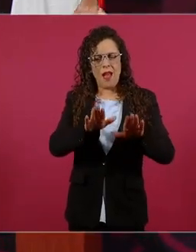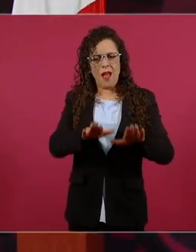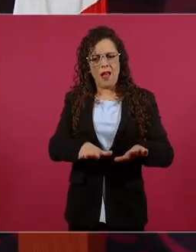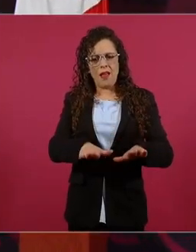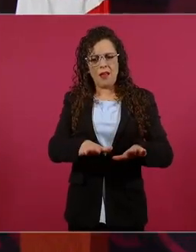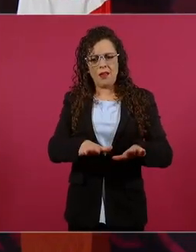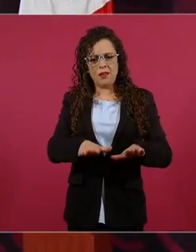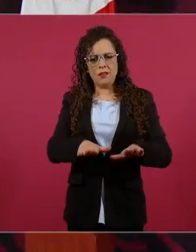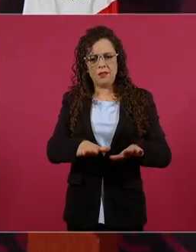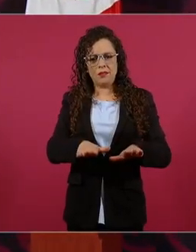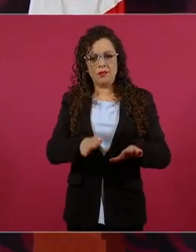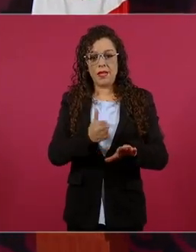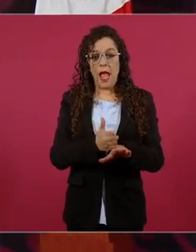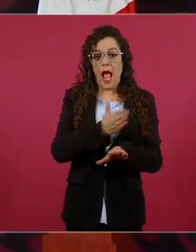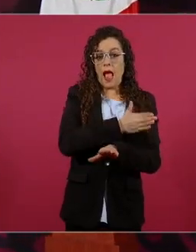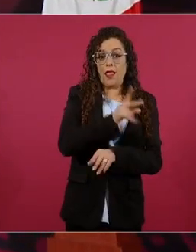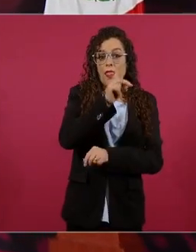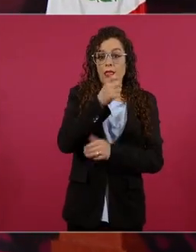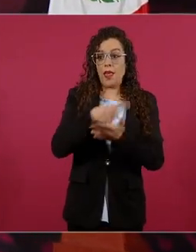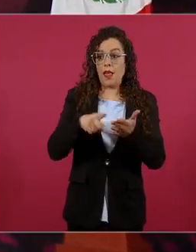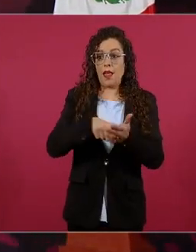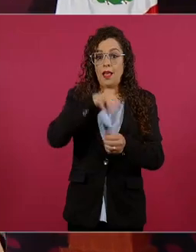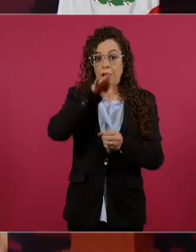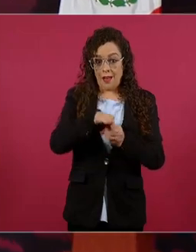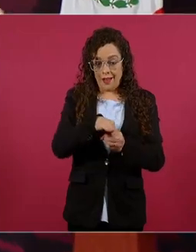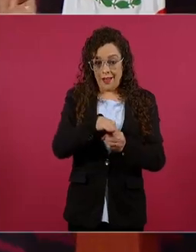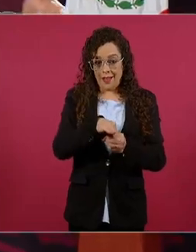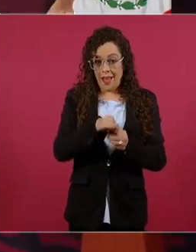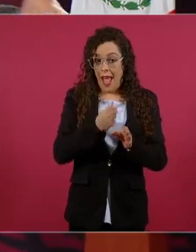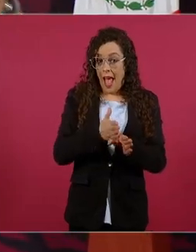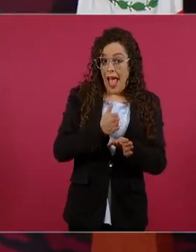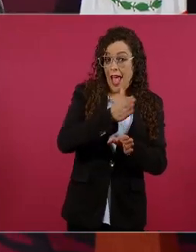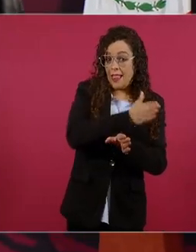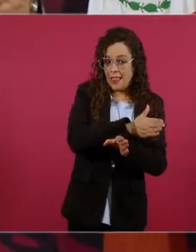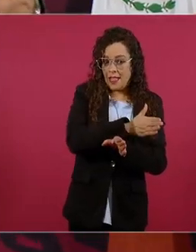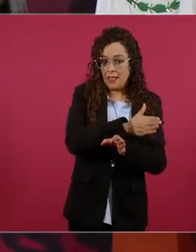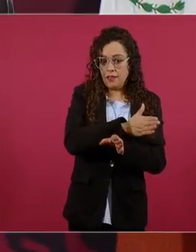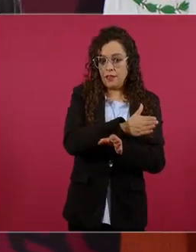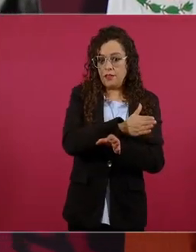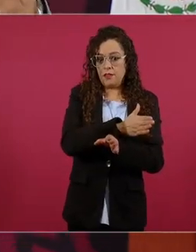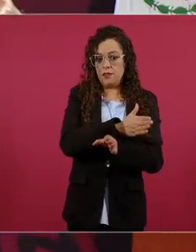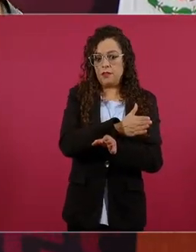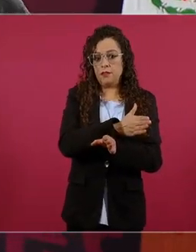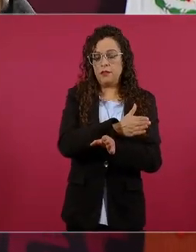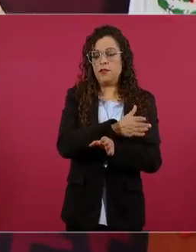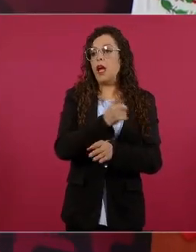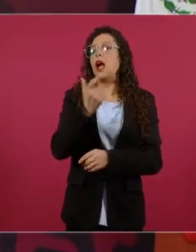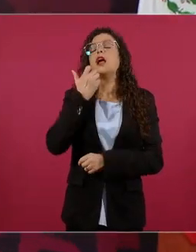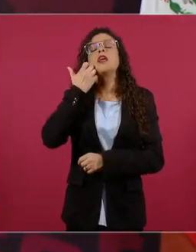antes de las elecciones, querían que se usara la Guardia Nacional